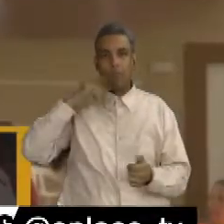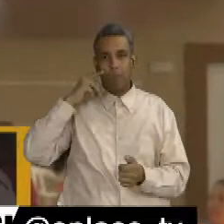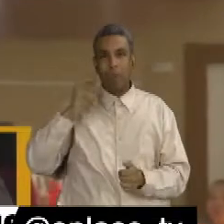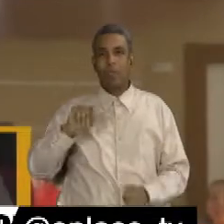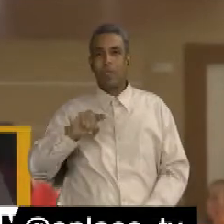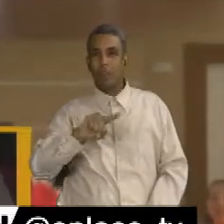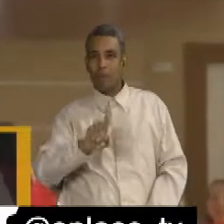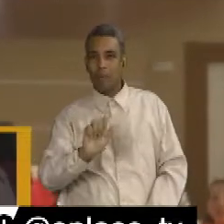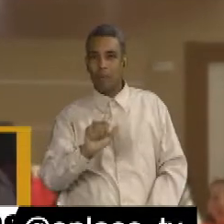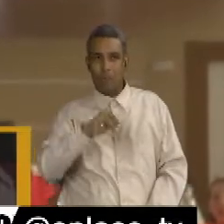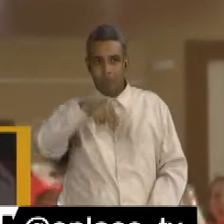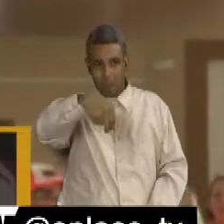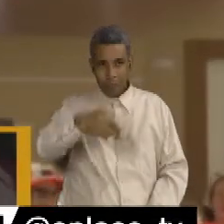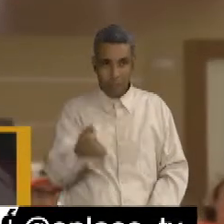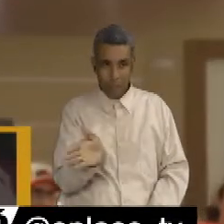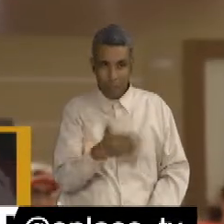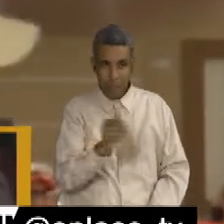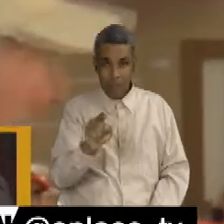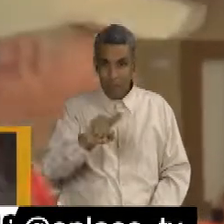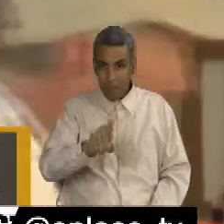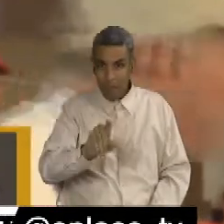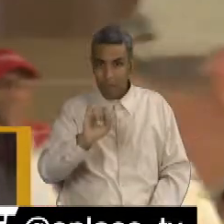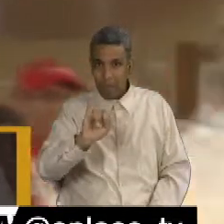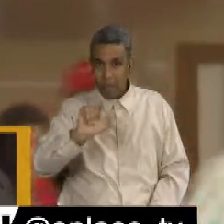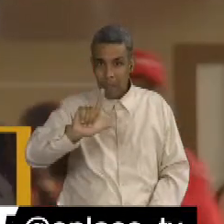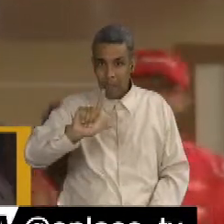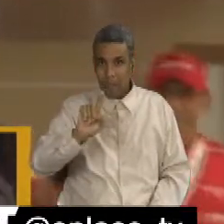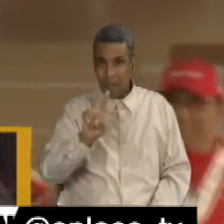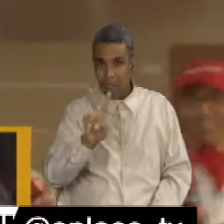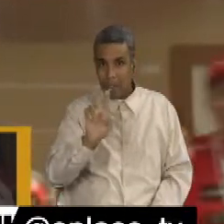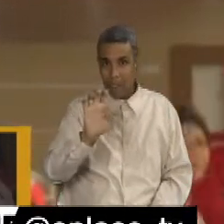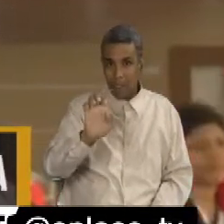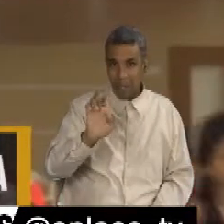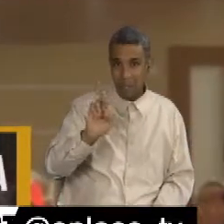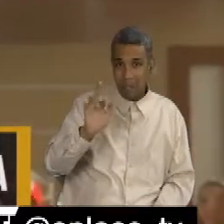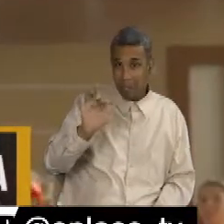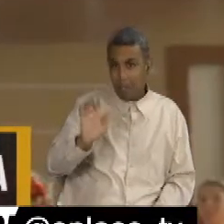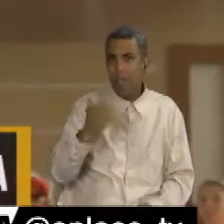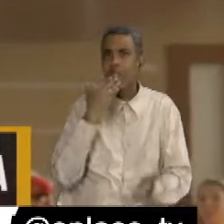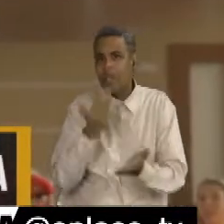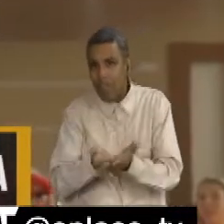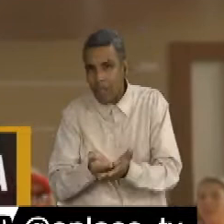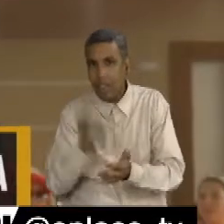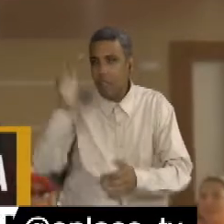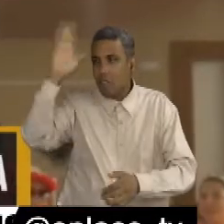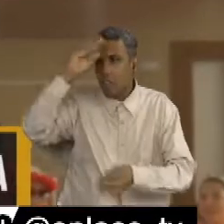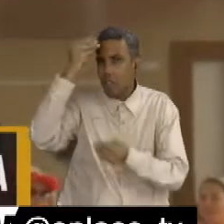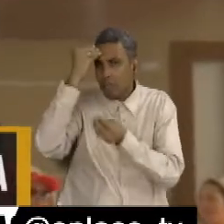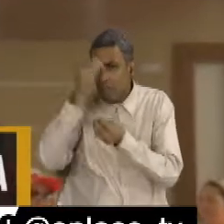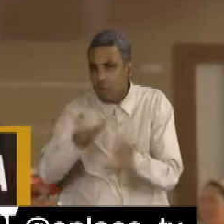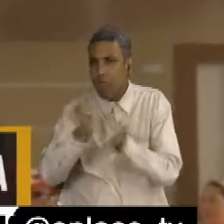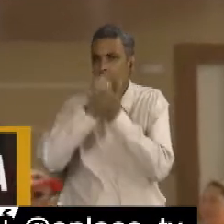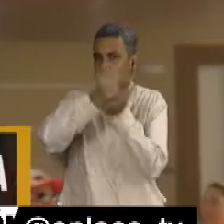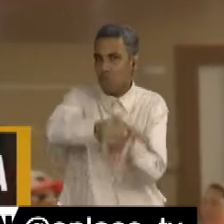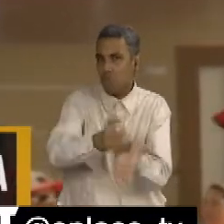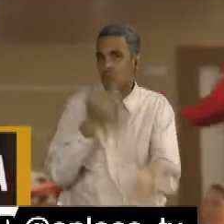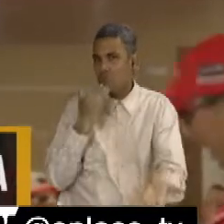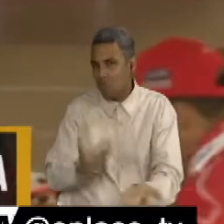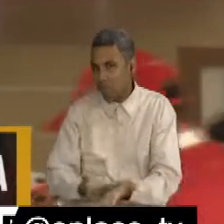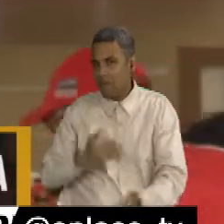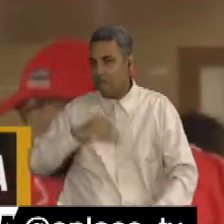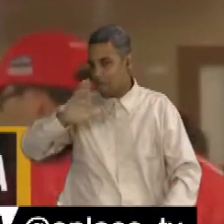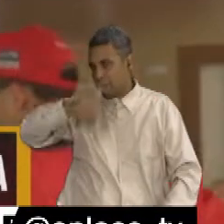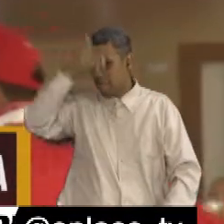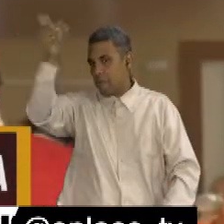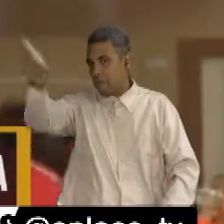nos invitó y nos trajo aquí a ver esta ciénaga tan linda, y que Dios los bendiga. Aquí estaremos en su municipio